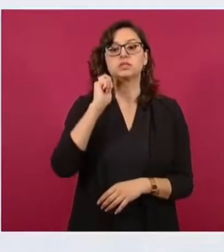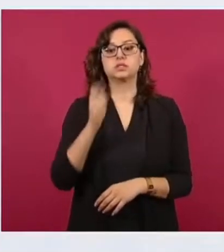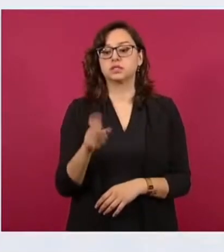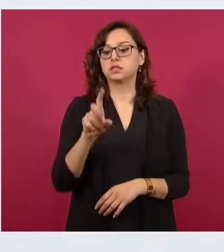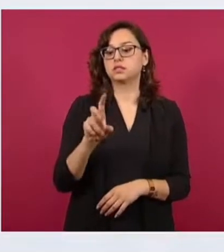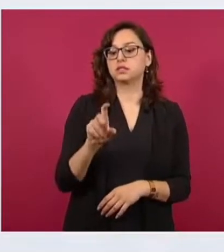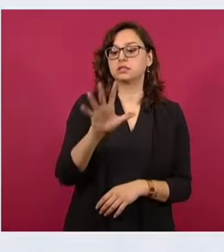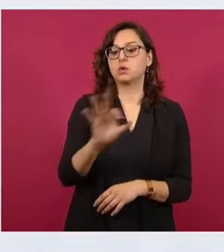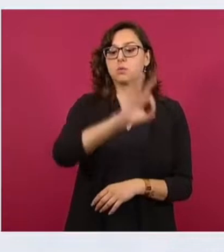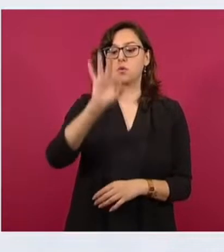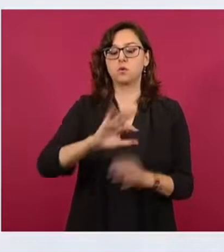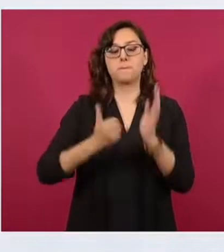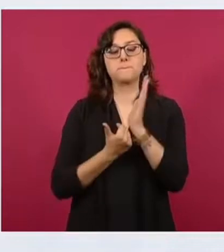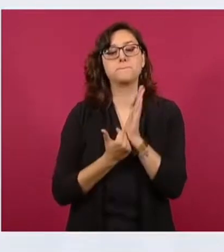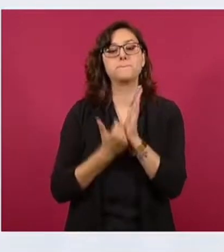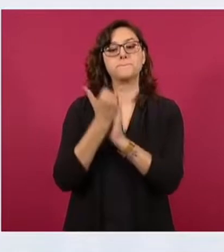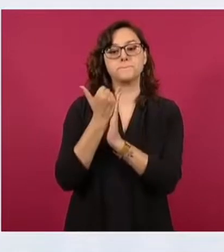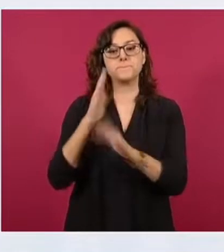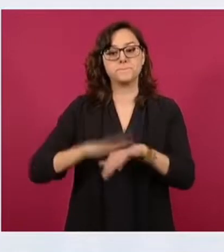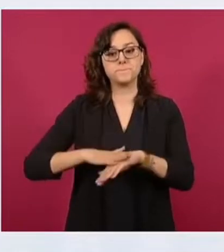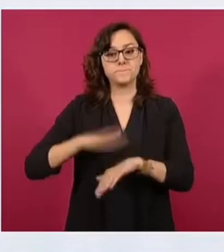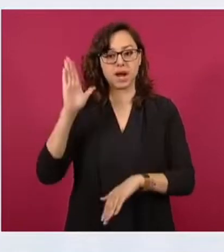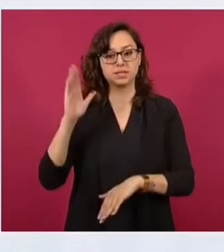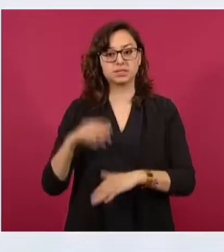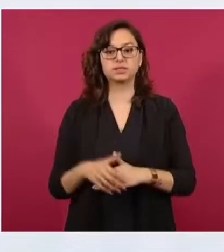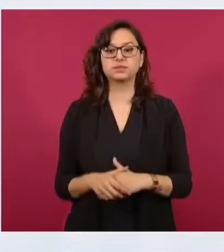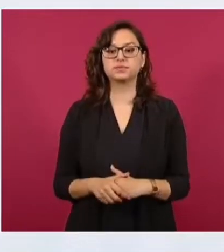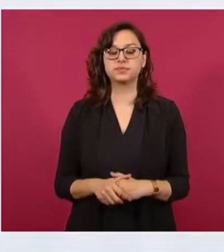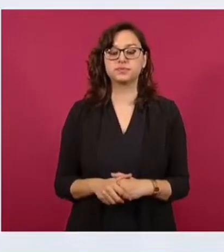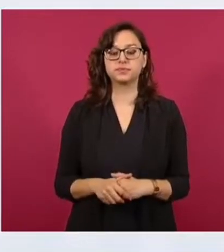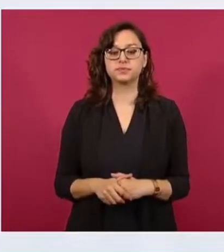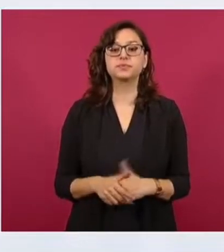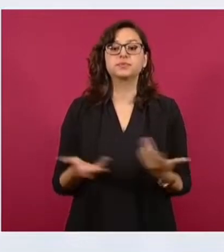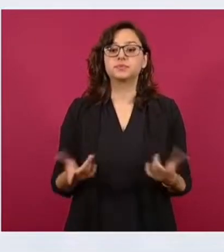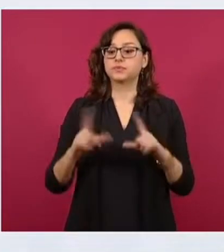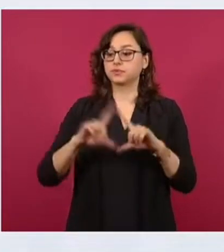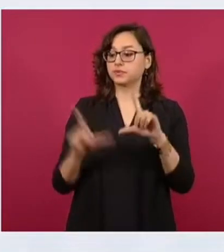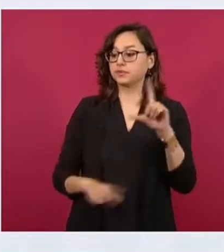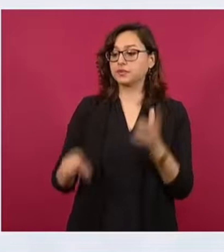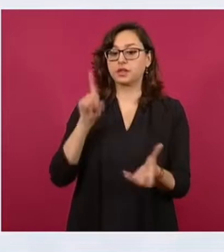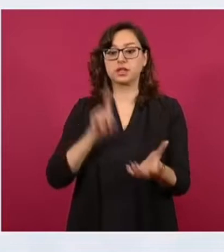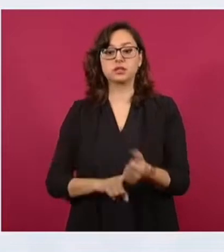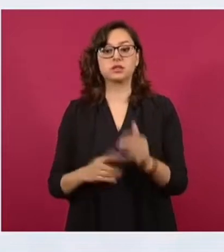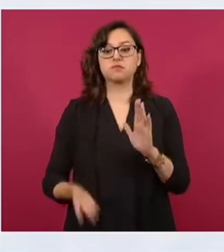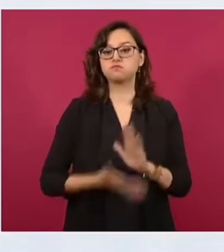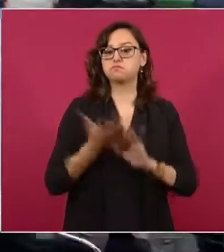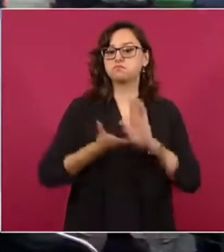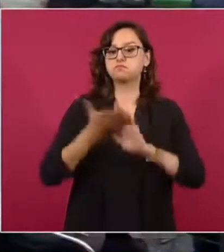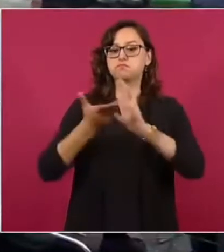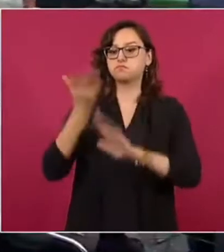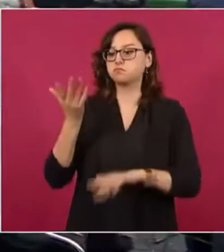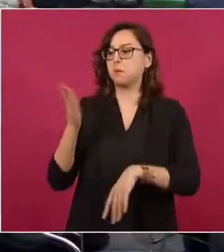35%. En cuanto a la infraestructura para el desarrollo nacional y la creación de